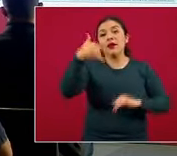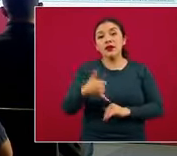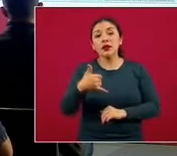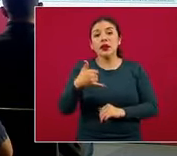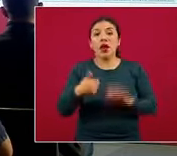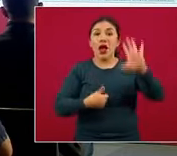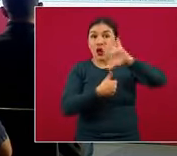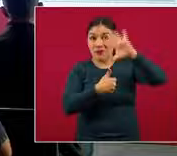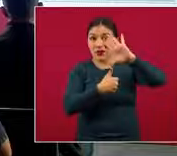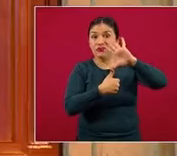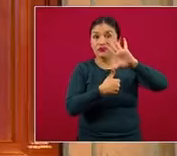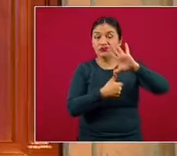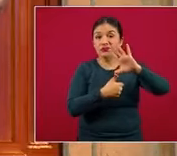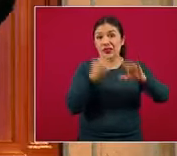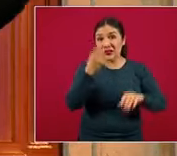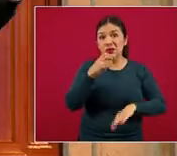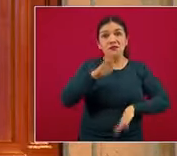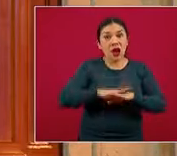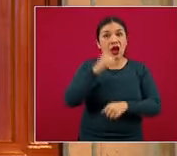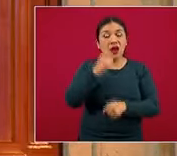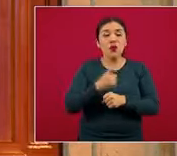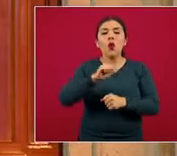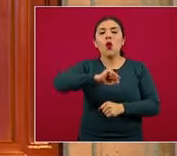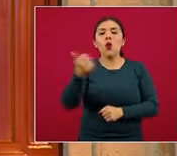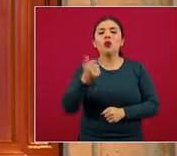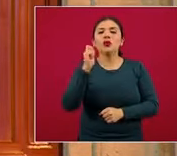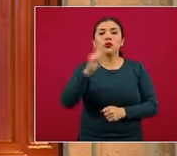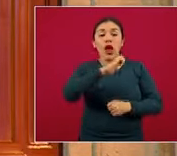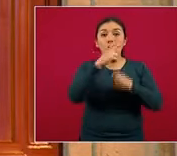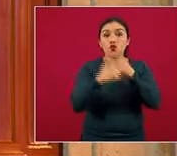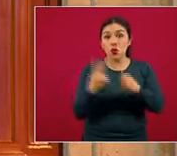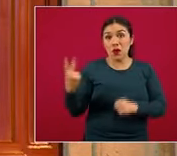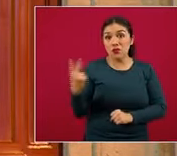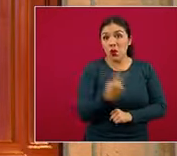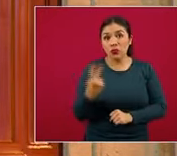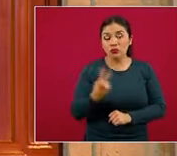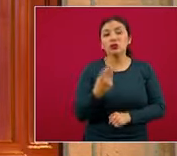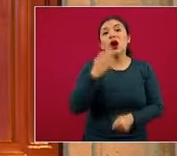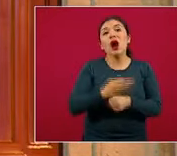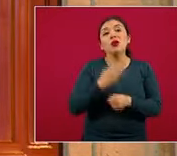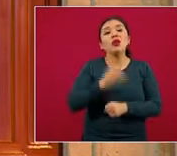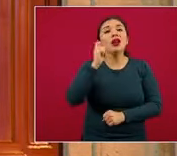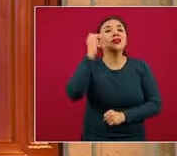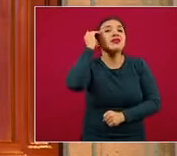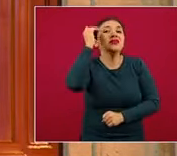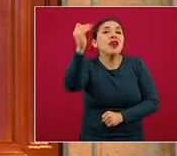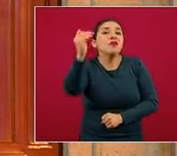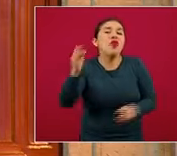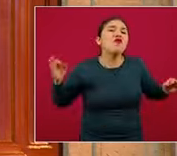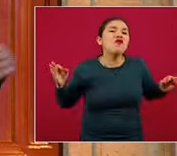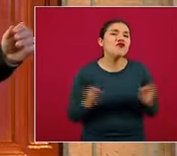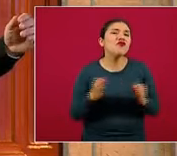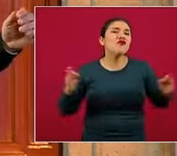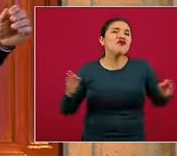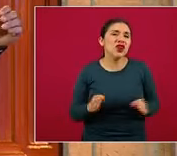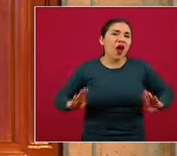está contribuyendo con estos casos, y la región europea, pues bueno, estamos cursando y entrando a la